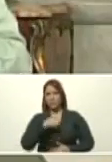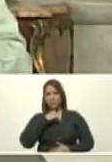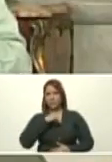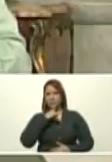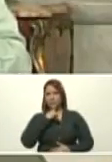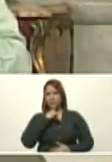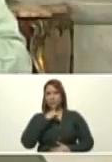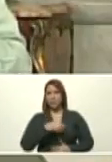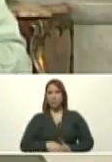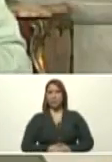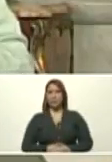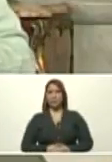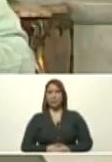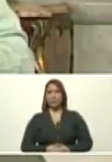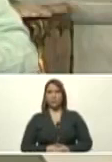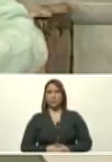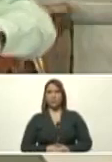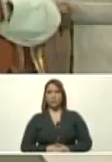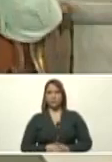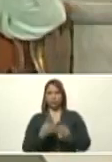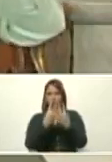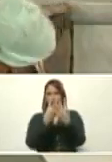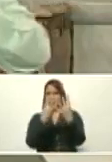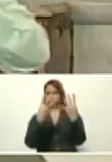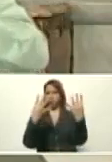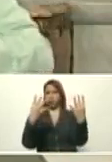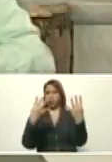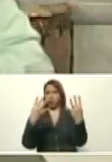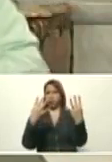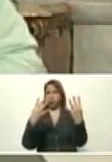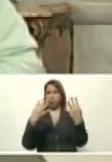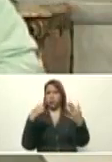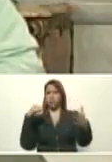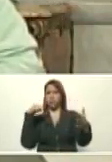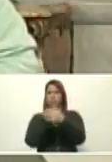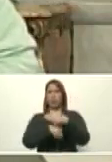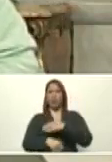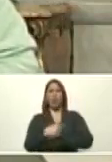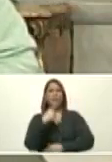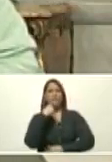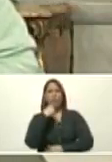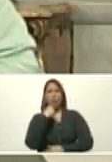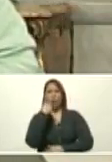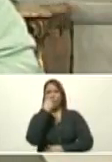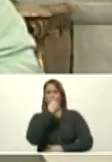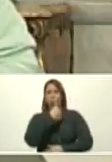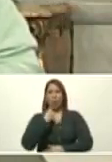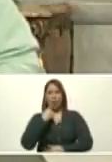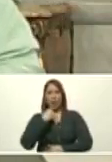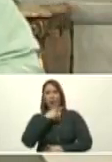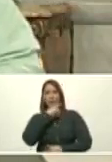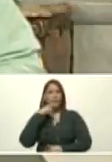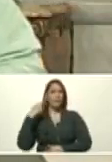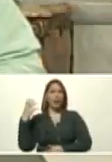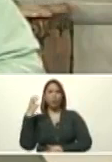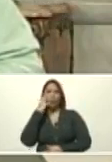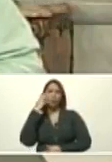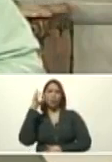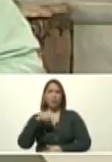plantó y le reventó la boca a Iván Duque, a Sebastián